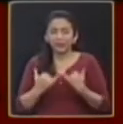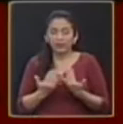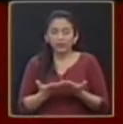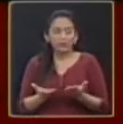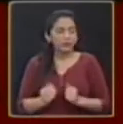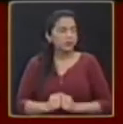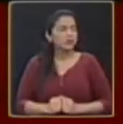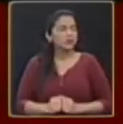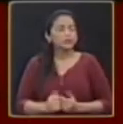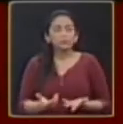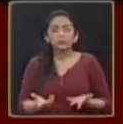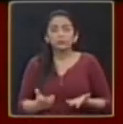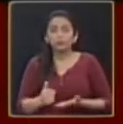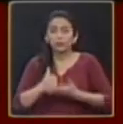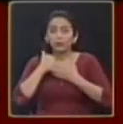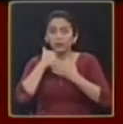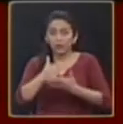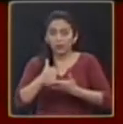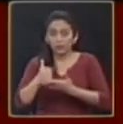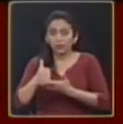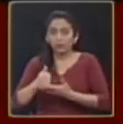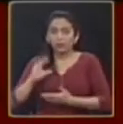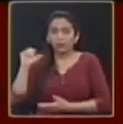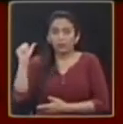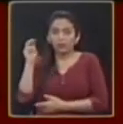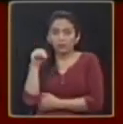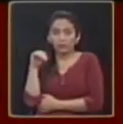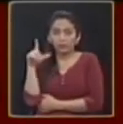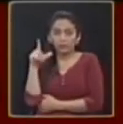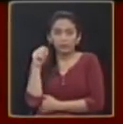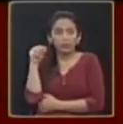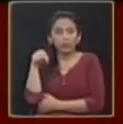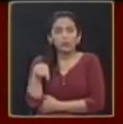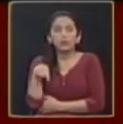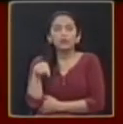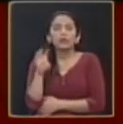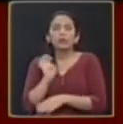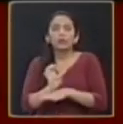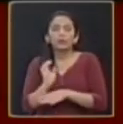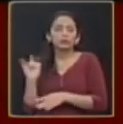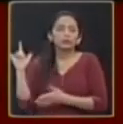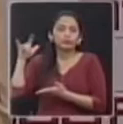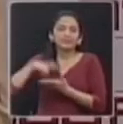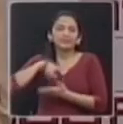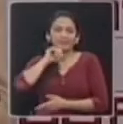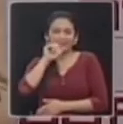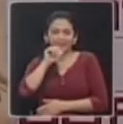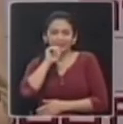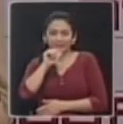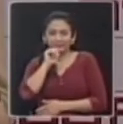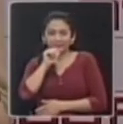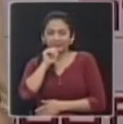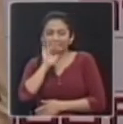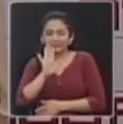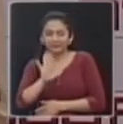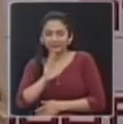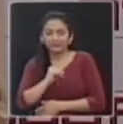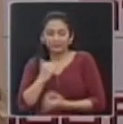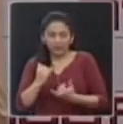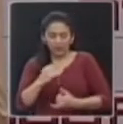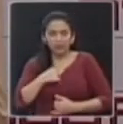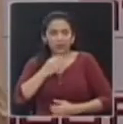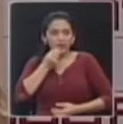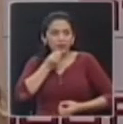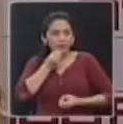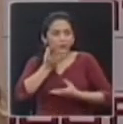vista de que Camilo no se encuentra acá en el país. Y porque nosotros estamos dando el